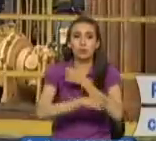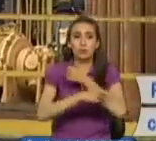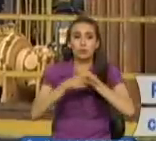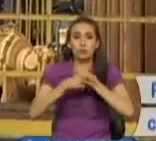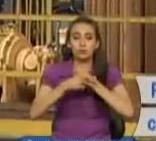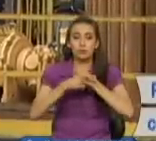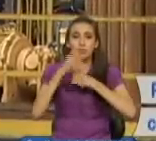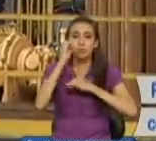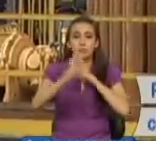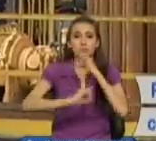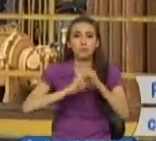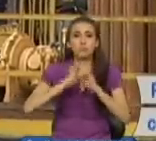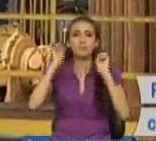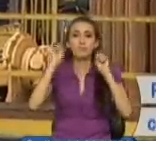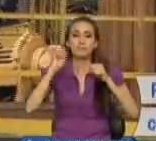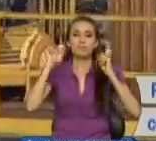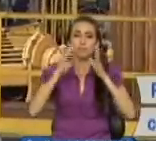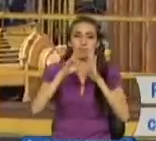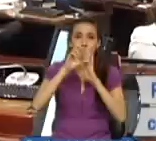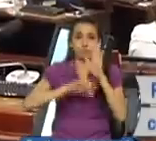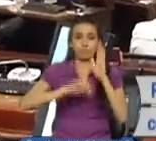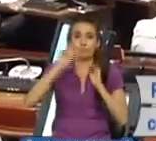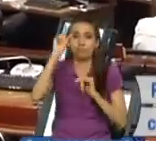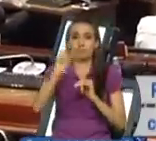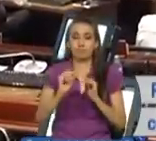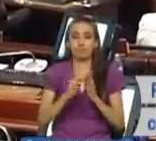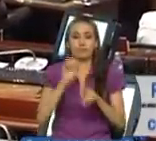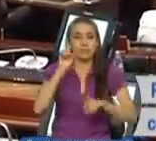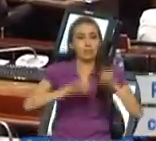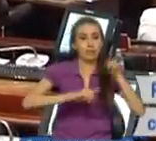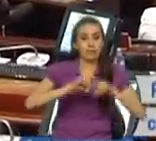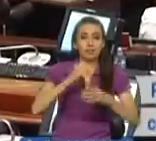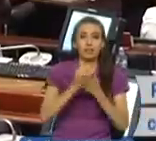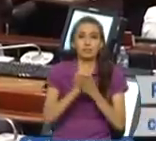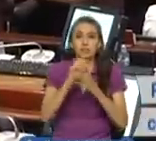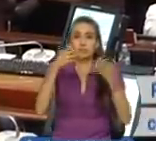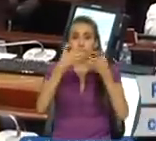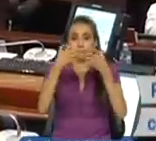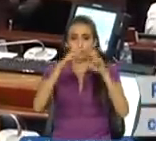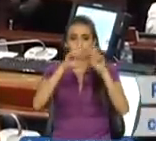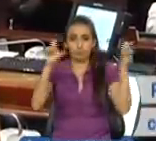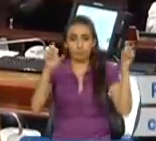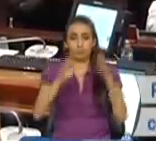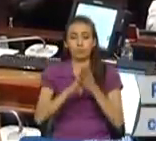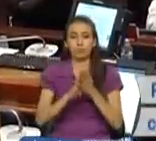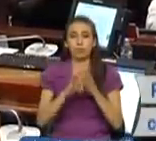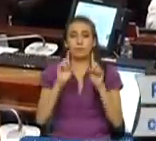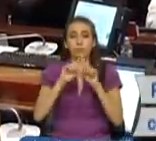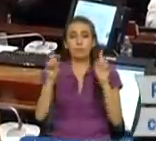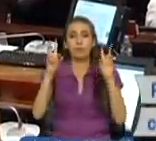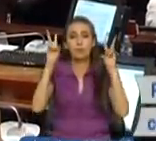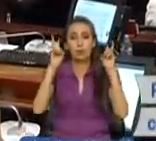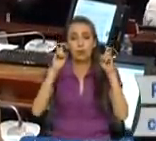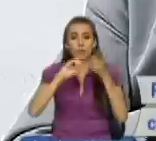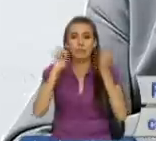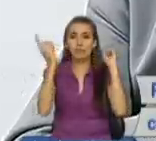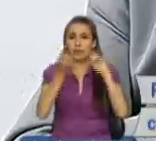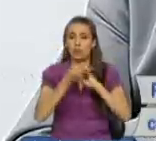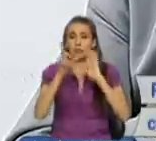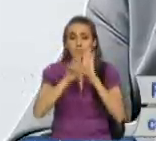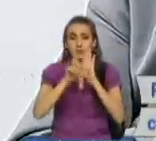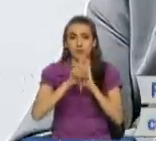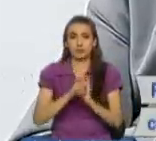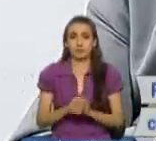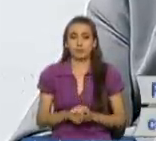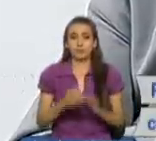en el mercado internacional causó una desaceleración económica en varias Industrias del país sin embargo creen que el marco legal vigente necesita cambios y me